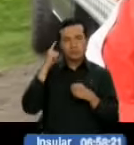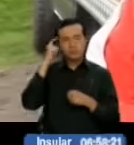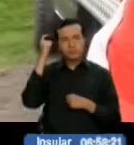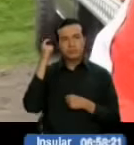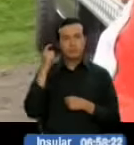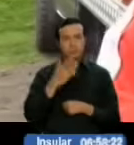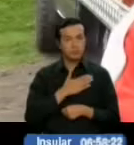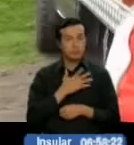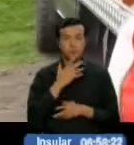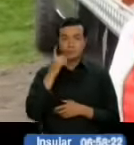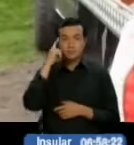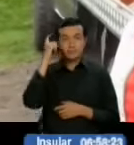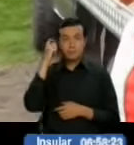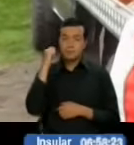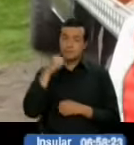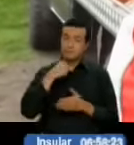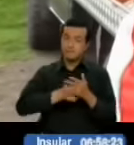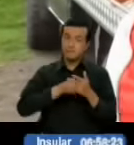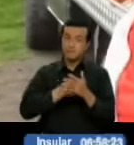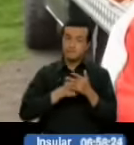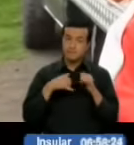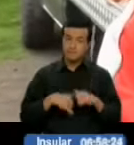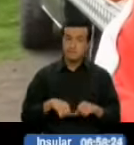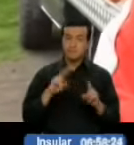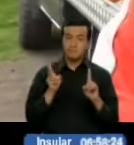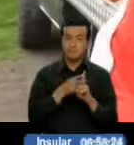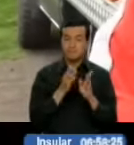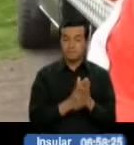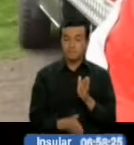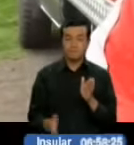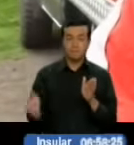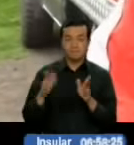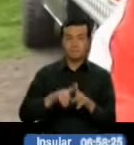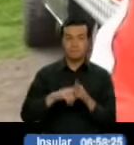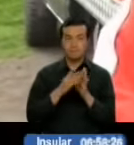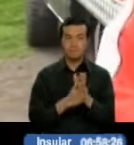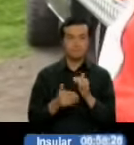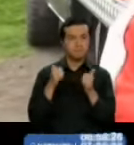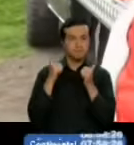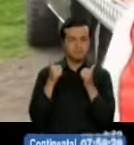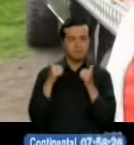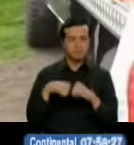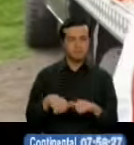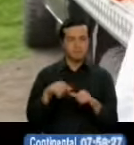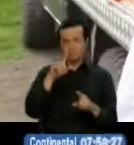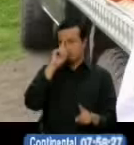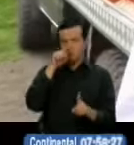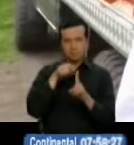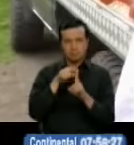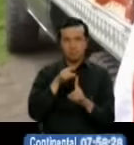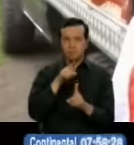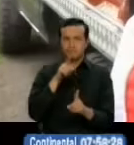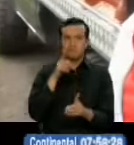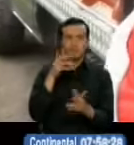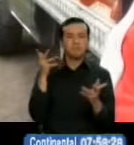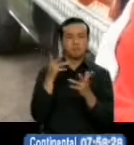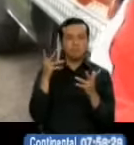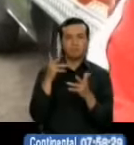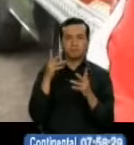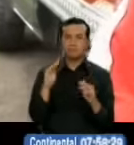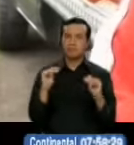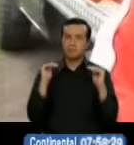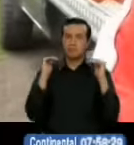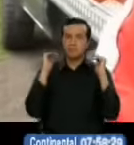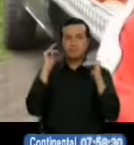Yo también traigo mucho sueño a esa historia, así que la segunda etapa comenzamos con pie derecho, así que bueno, tenemos que apuntar a eso, apuntar a estar entre los